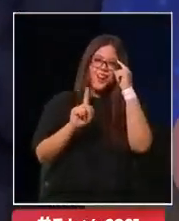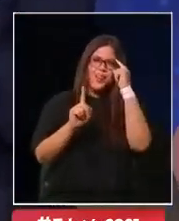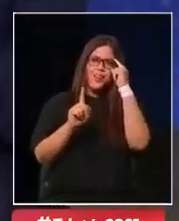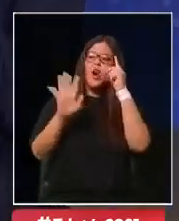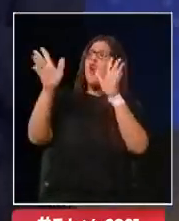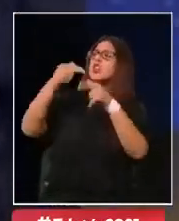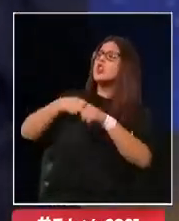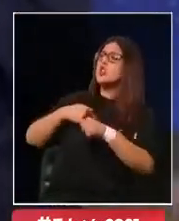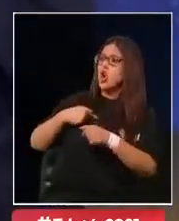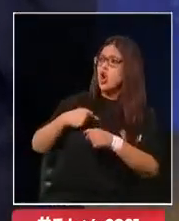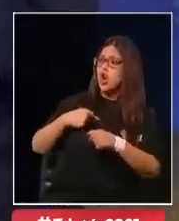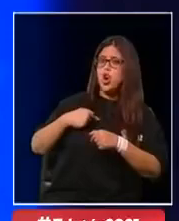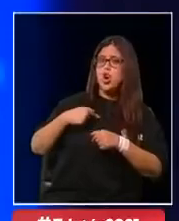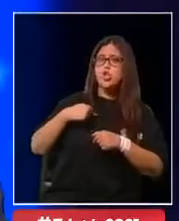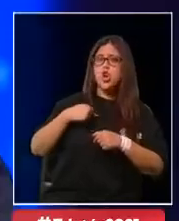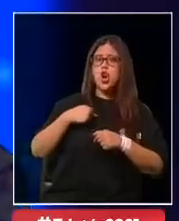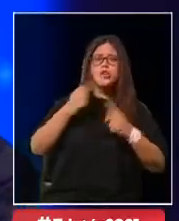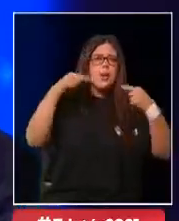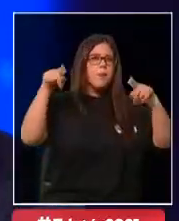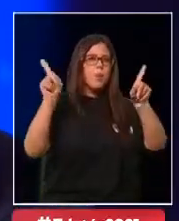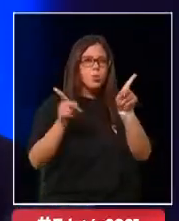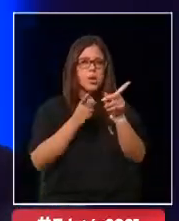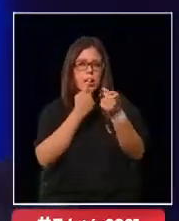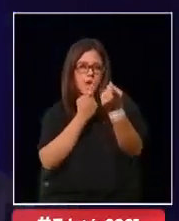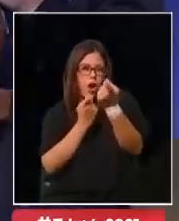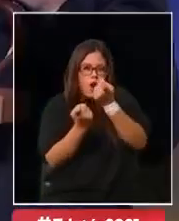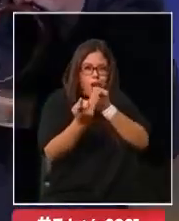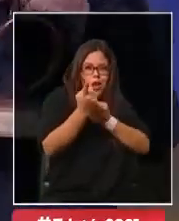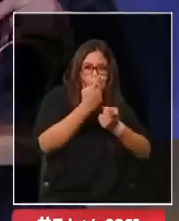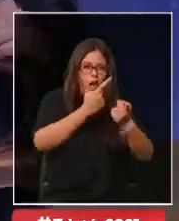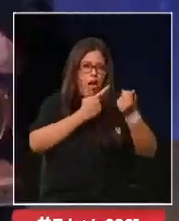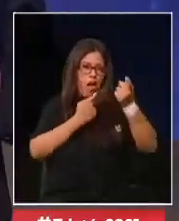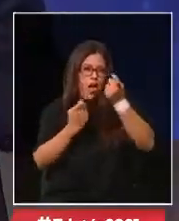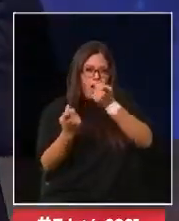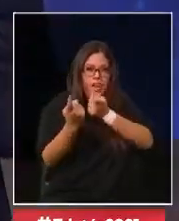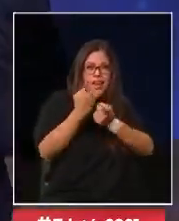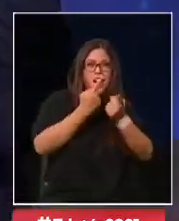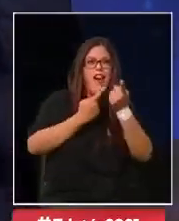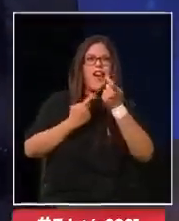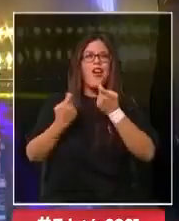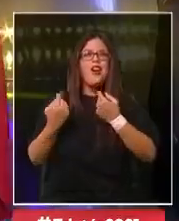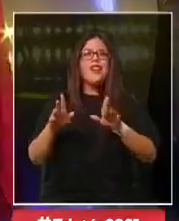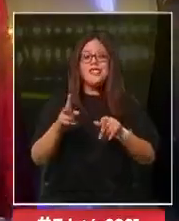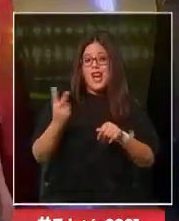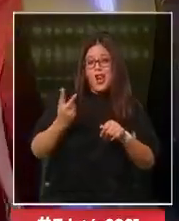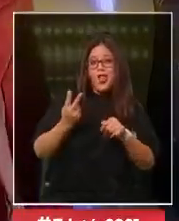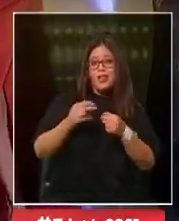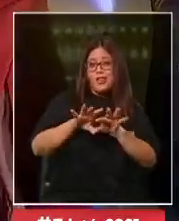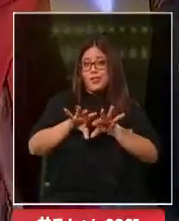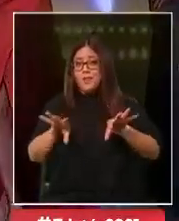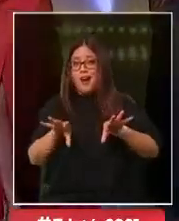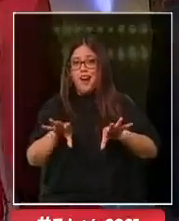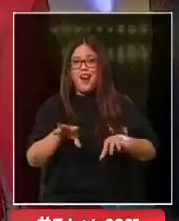y yo Bruno. Nacimos el mismo día. Son lo mismo. Separados al Así nacer. Así es. Hola, Julián,